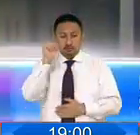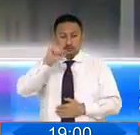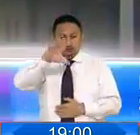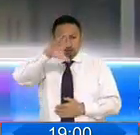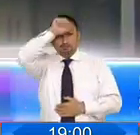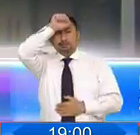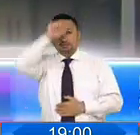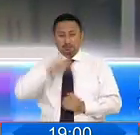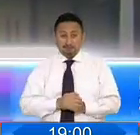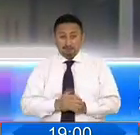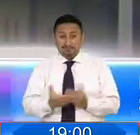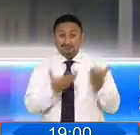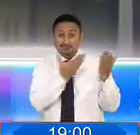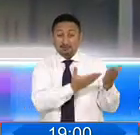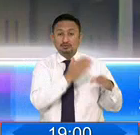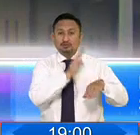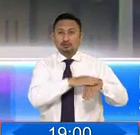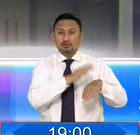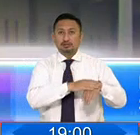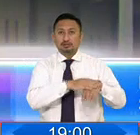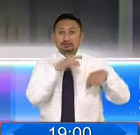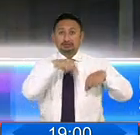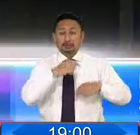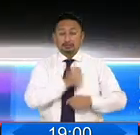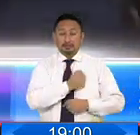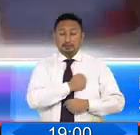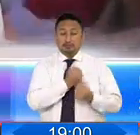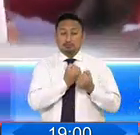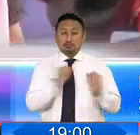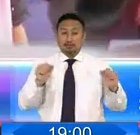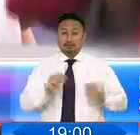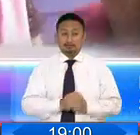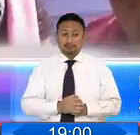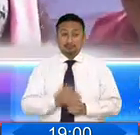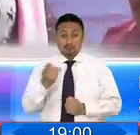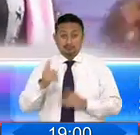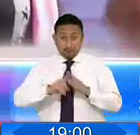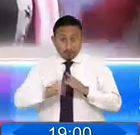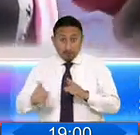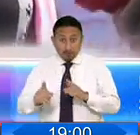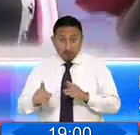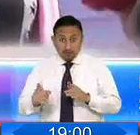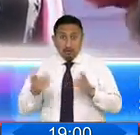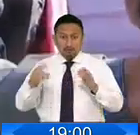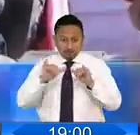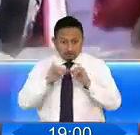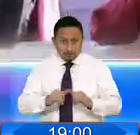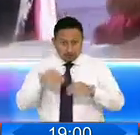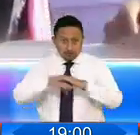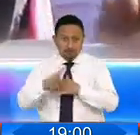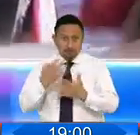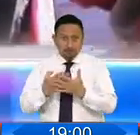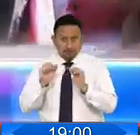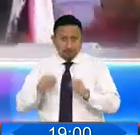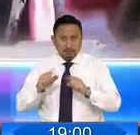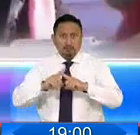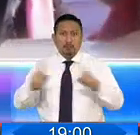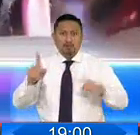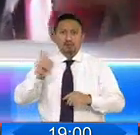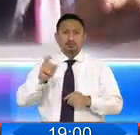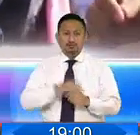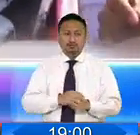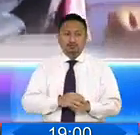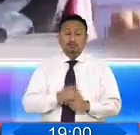que esto lo hacían por sobrevivencia. Ellos no se quieren fugar. Ellos quieren pagar su condena, pero necesitan